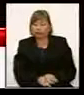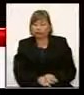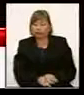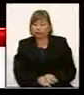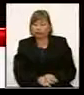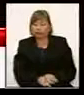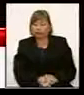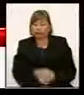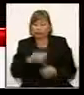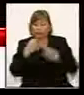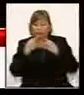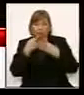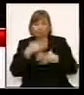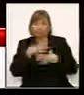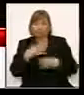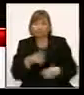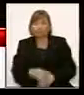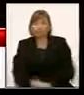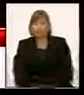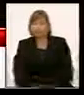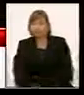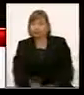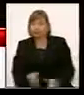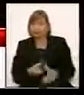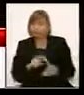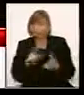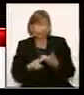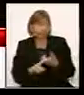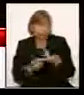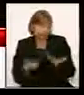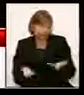de la declaratoria de interés. Entonces,